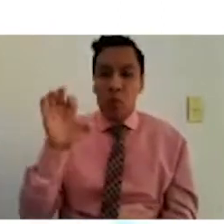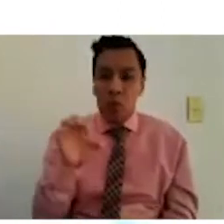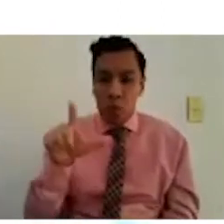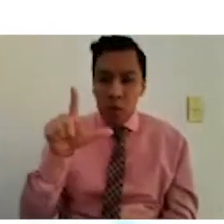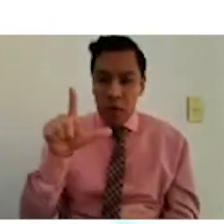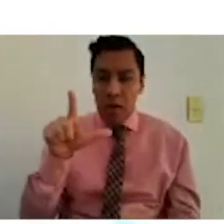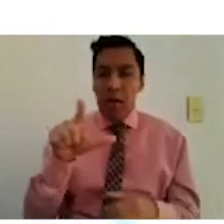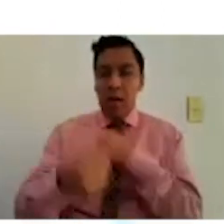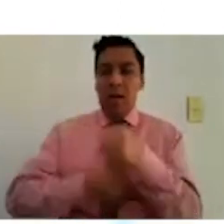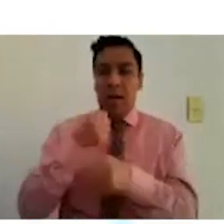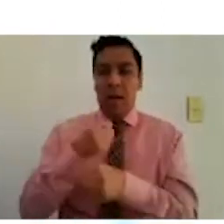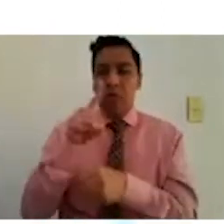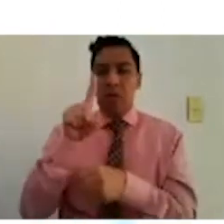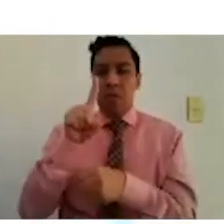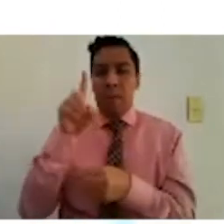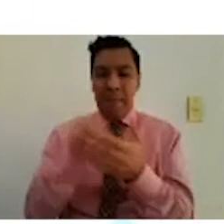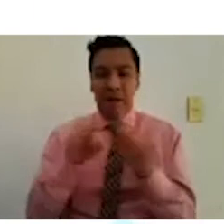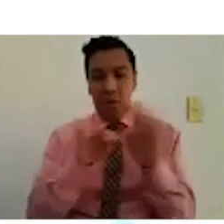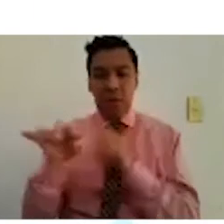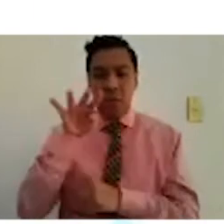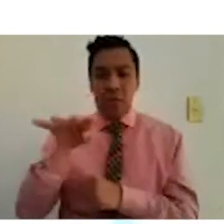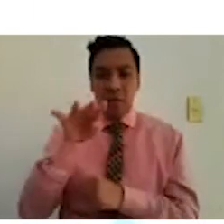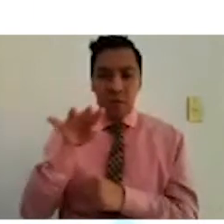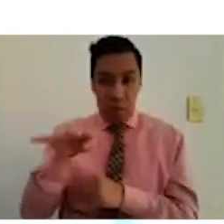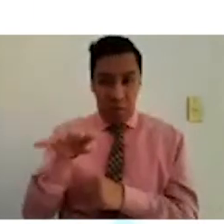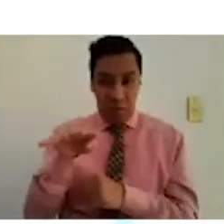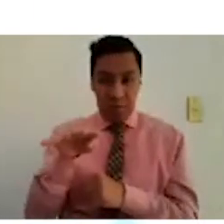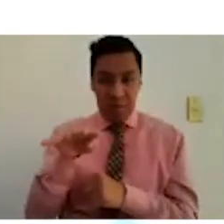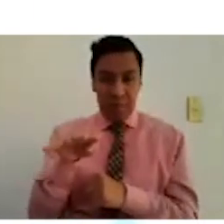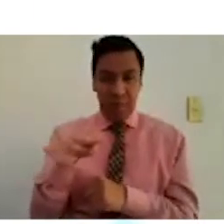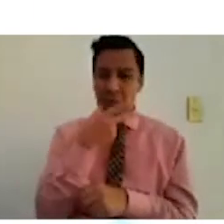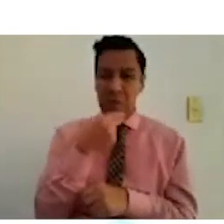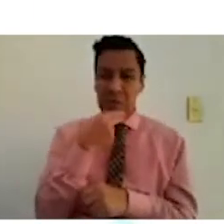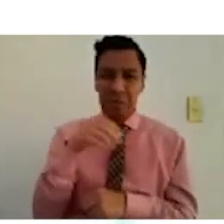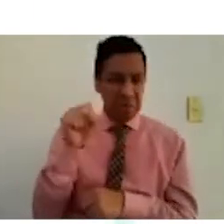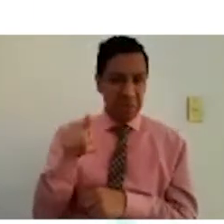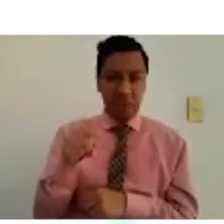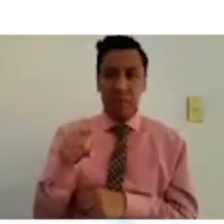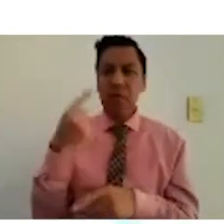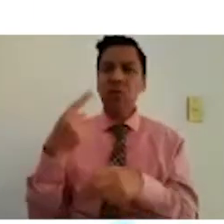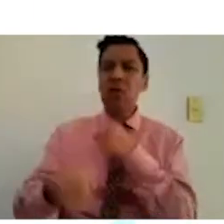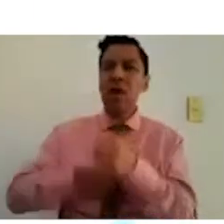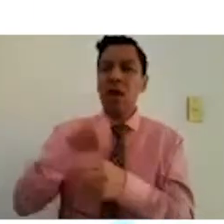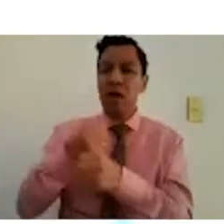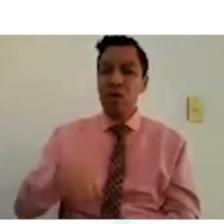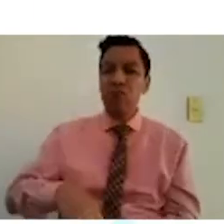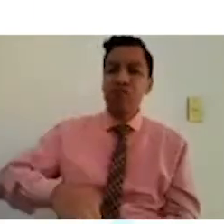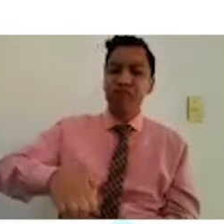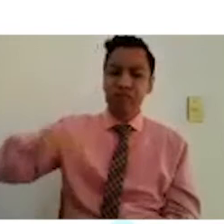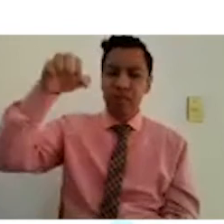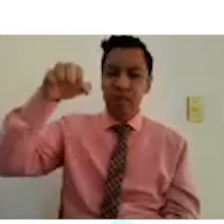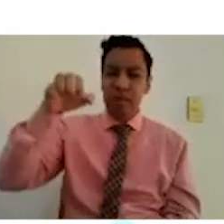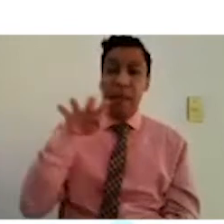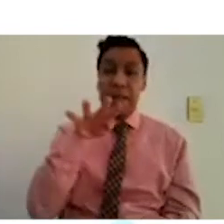de 1919, Buñuel tenía 19 años, cuando tuvo que confinarse en la residencia de estudiantes